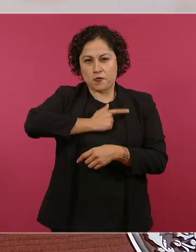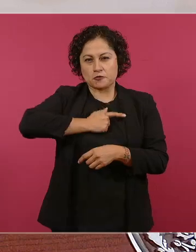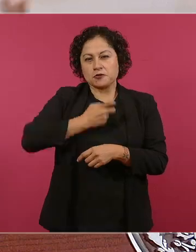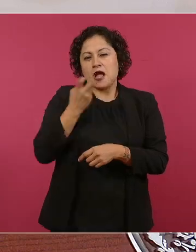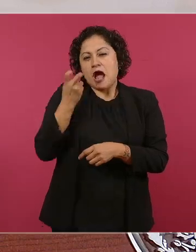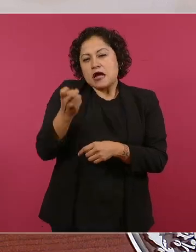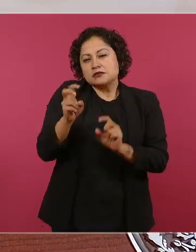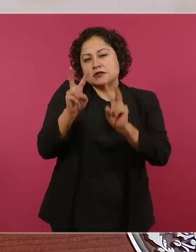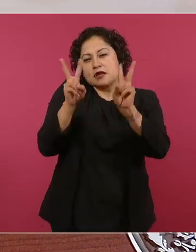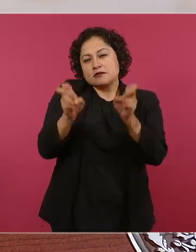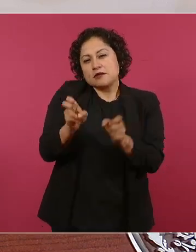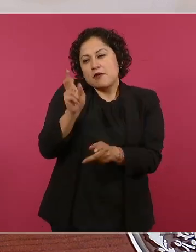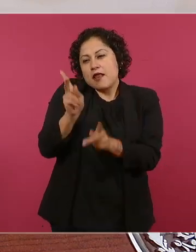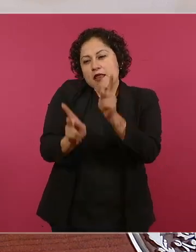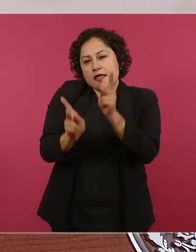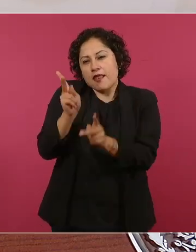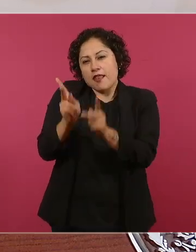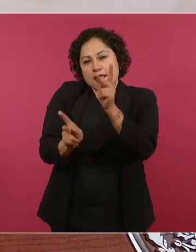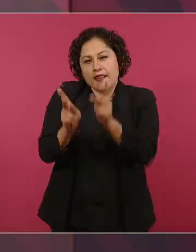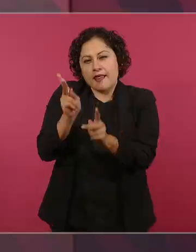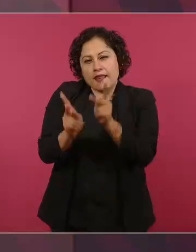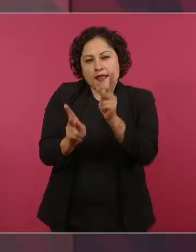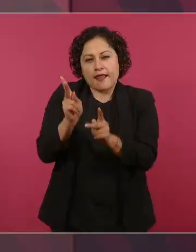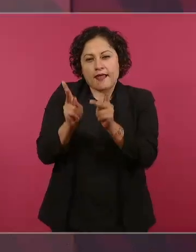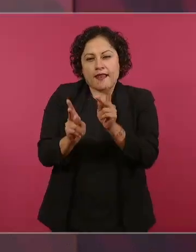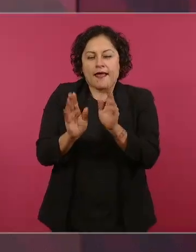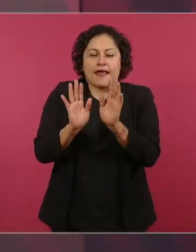porque pues tampoco se trata de estarnos